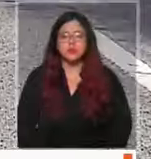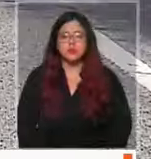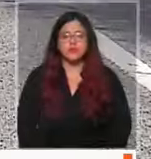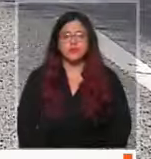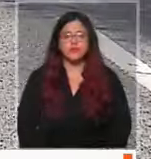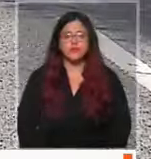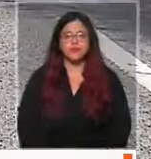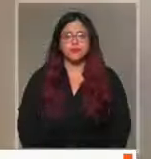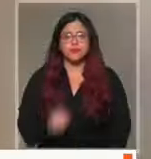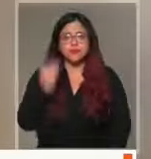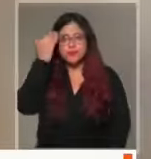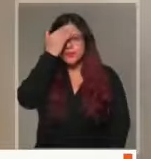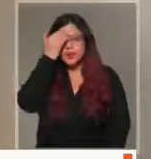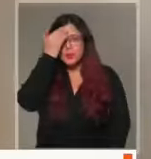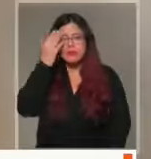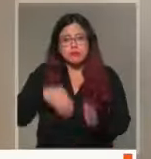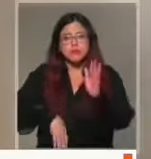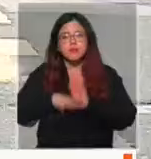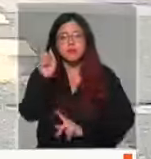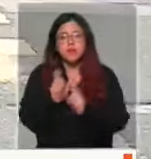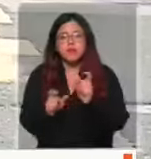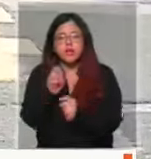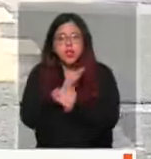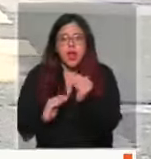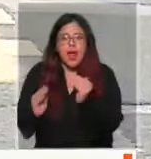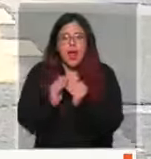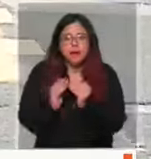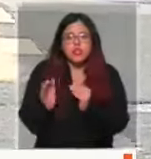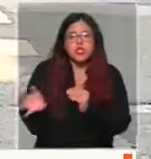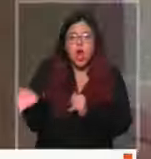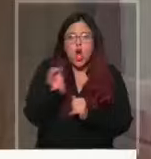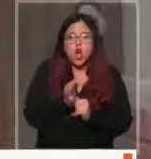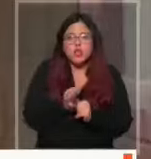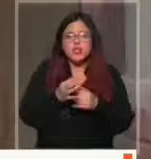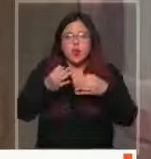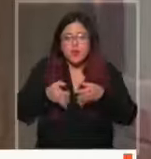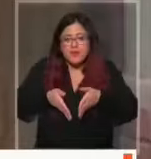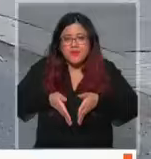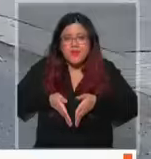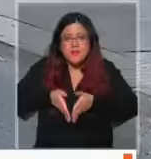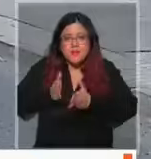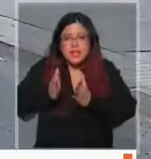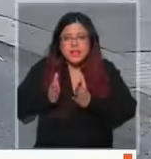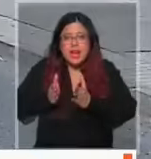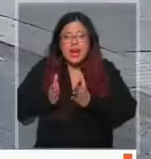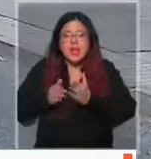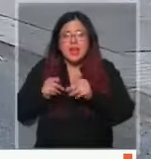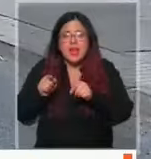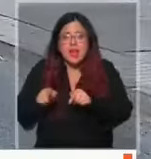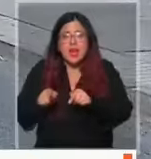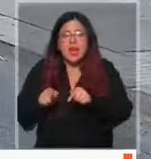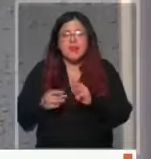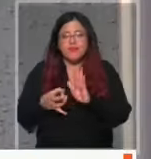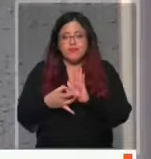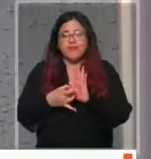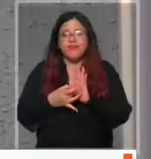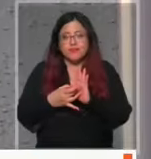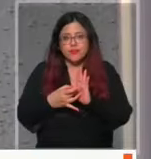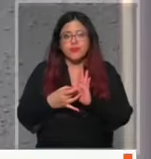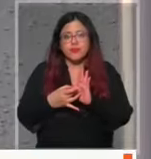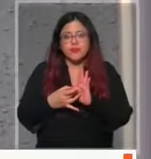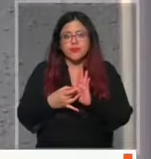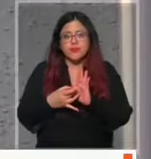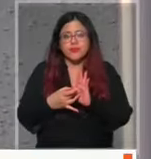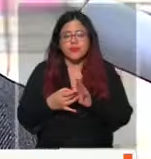La preocupación crece. Vecinos y vecinas aseguran que la infraestructura del pasaje es ideal para que se cometa este tipo de